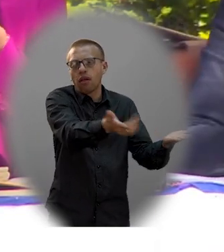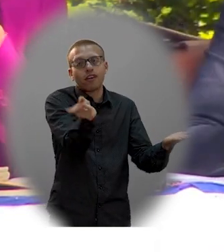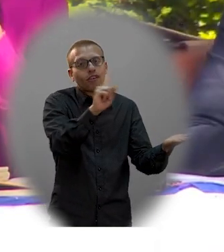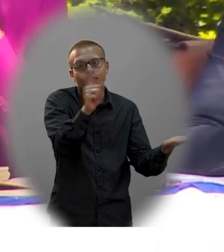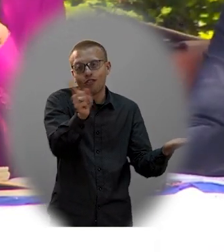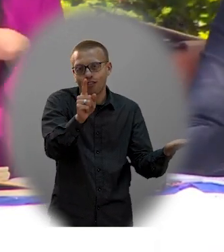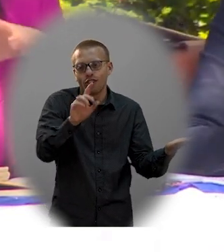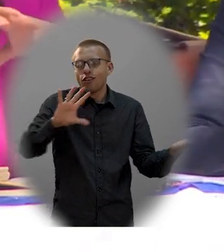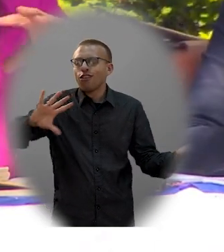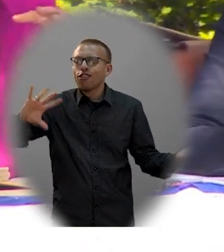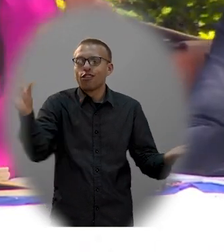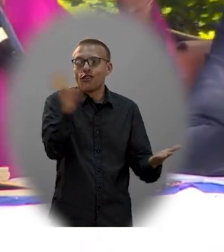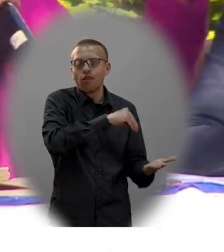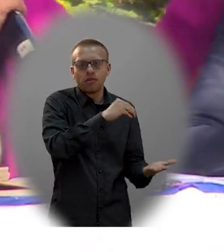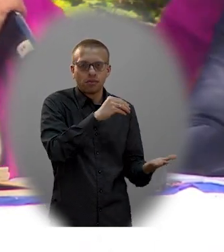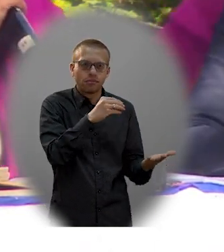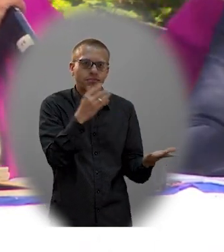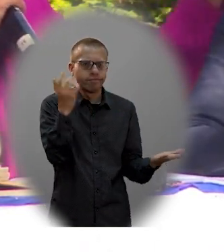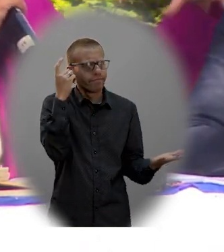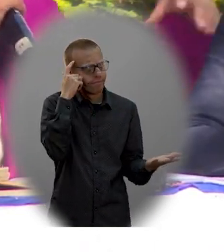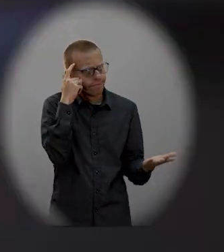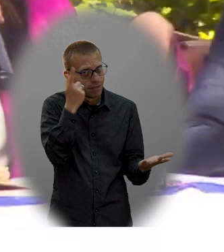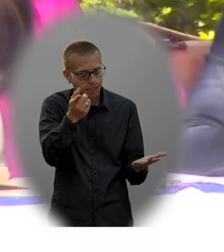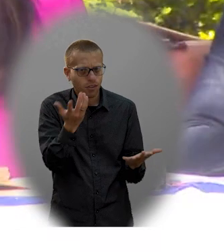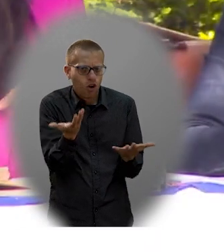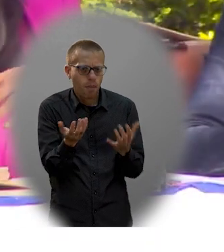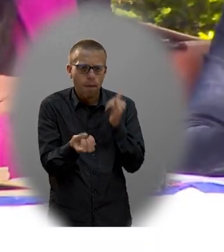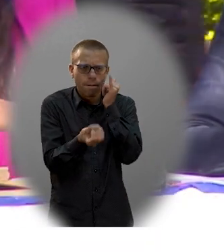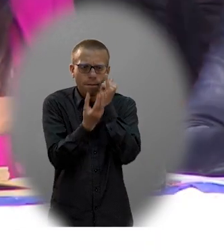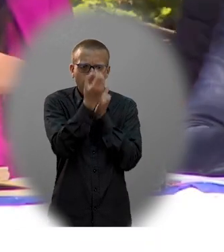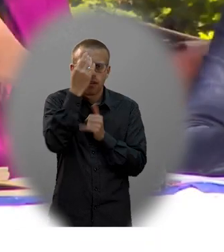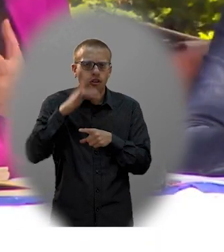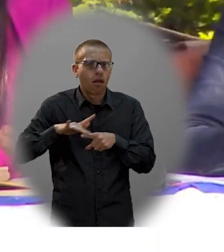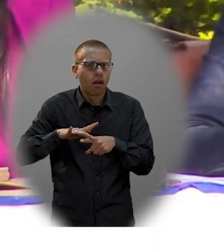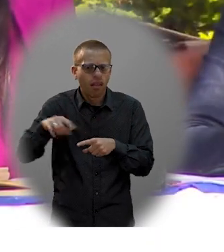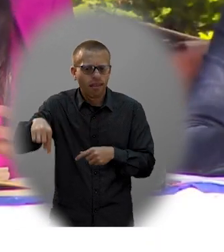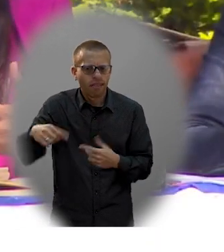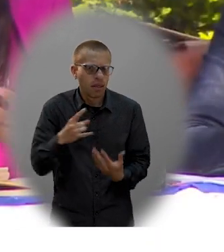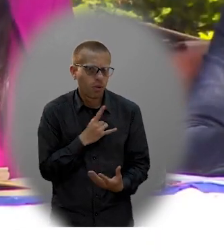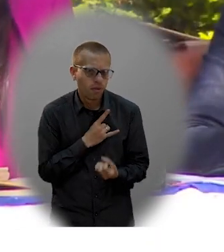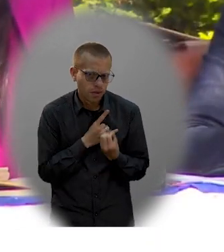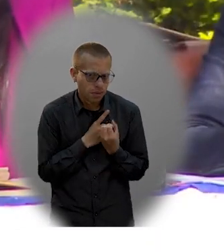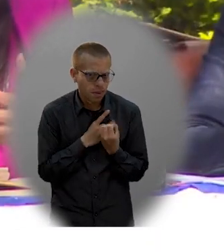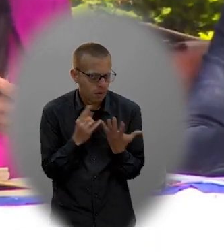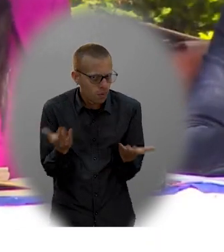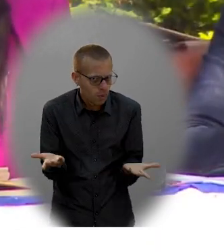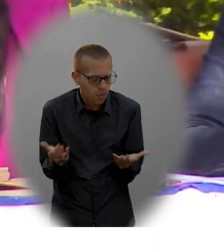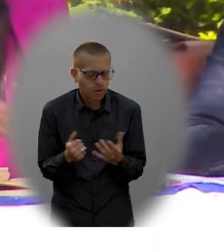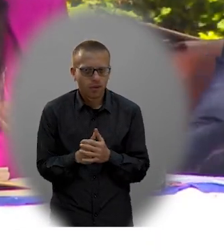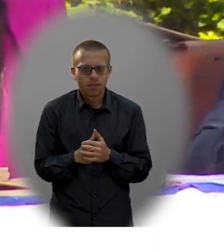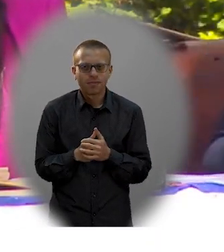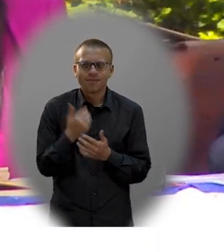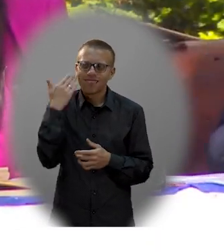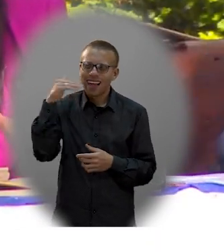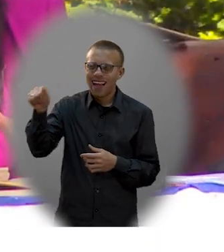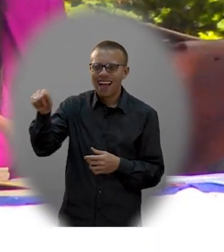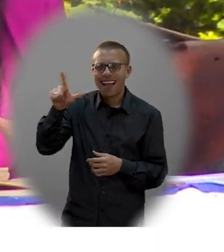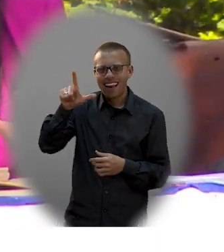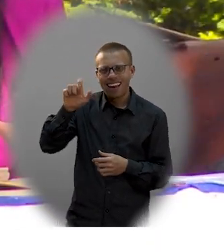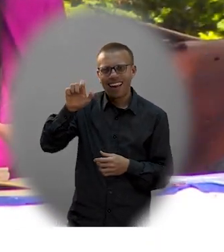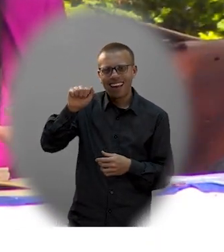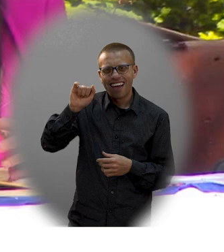una universidad como la pedagógica. Y ahí entonces lo quiero conectar con lo que decía Lanis y es, pues sí, o sea, es que nos hace falta mucha autocrítica